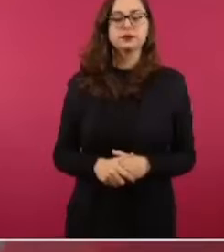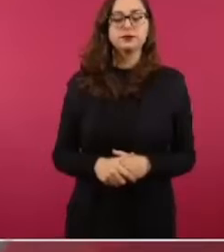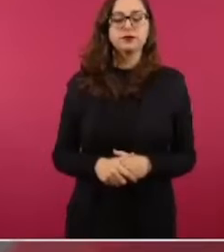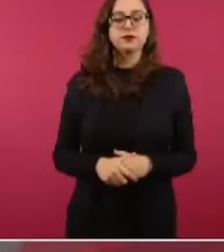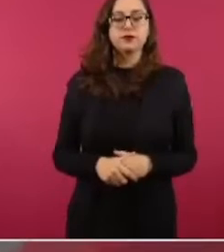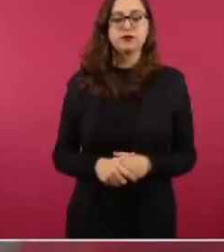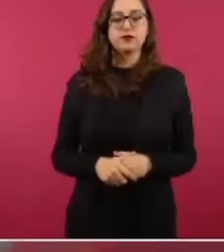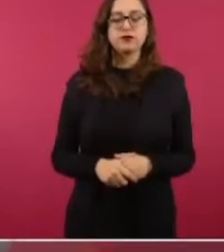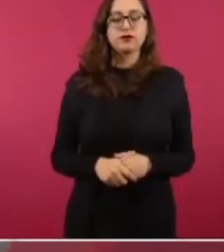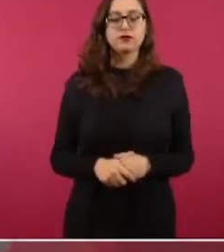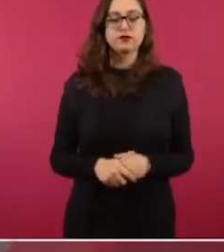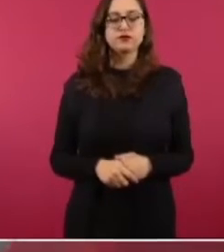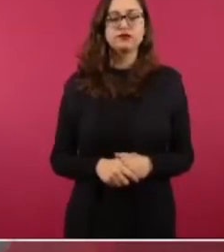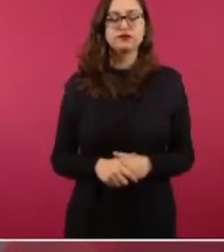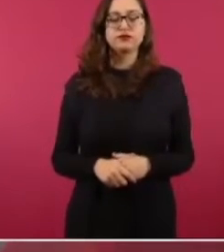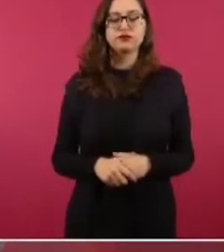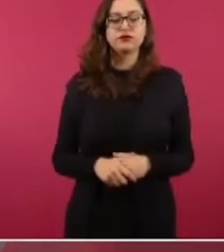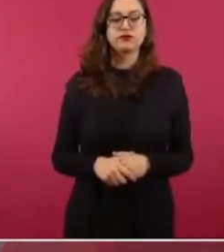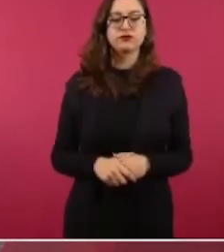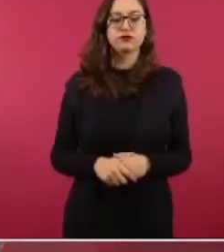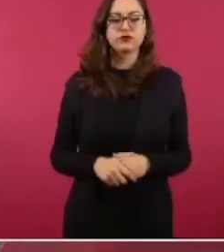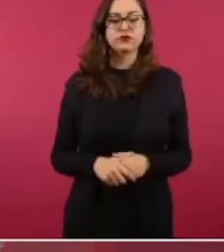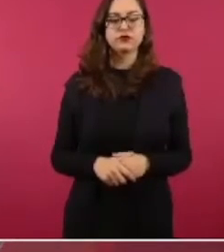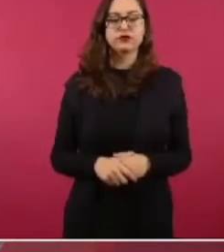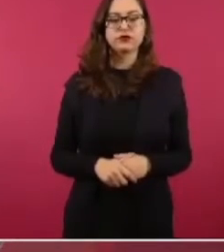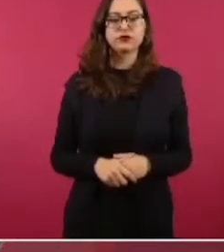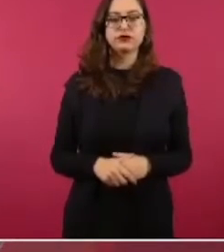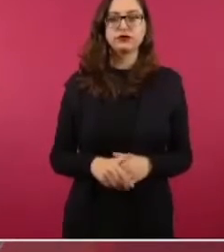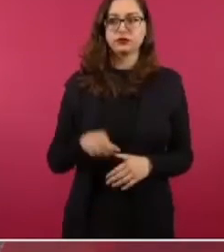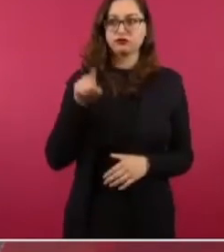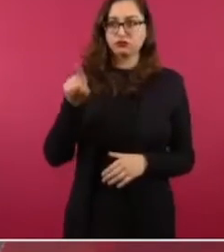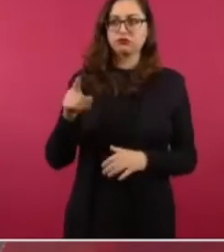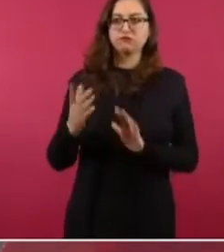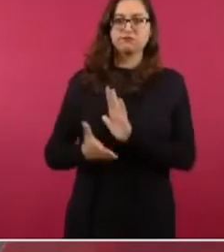porque estamos haciendo unas obras